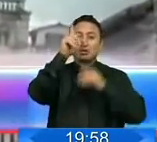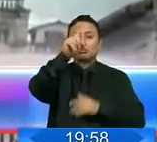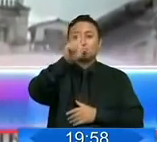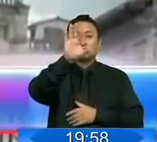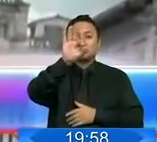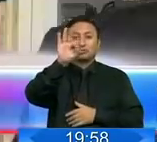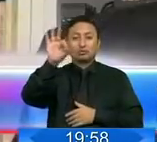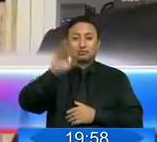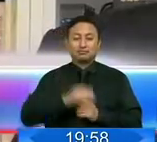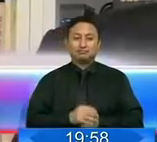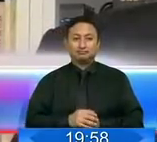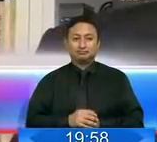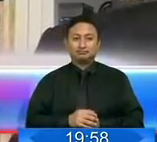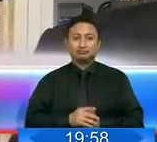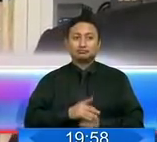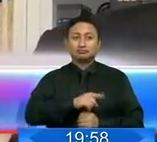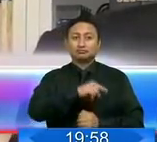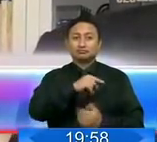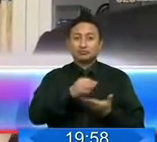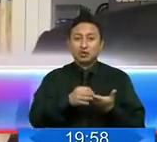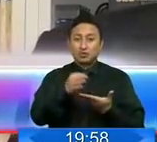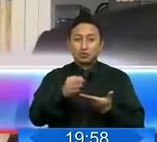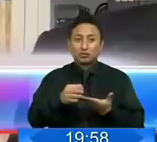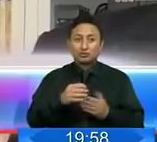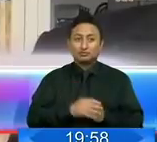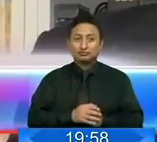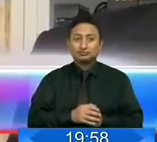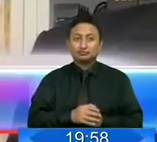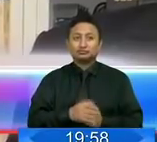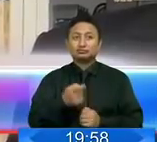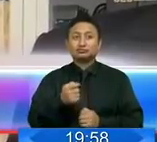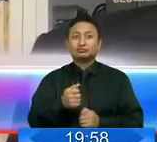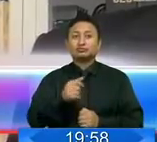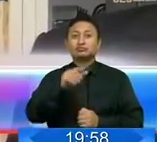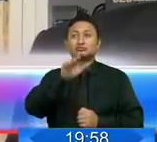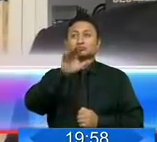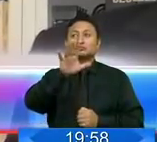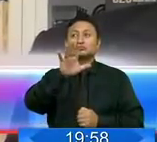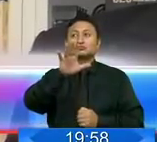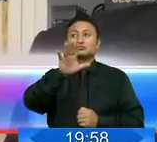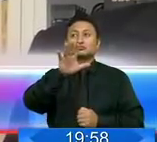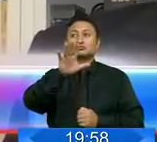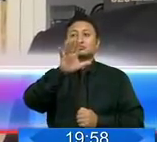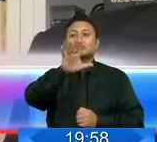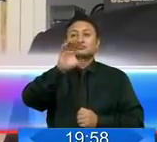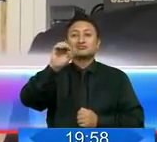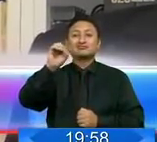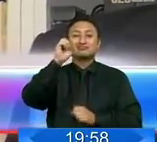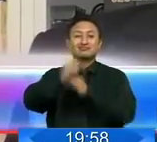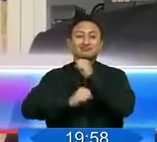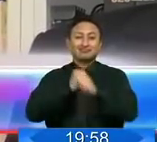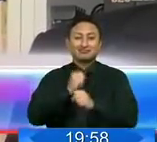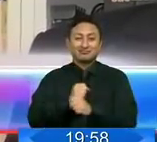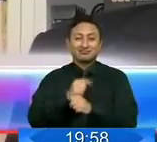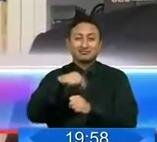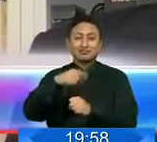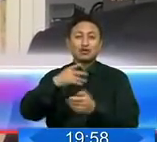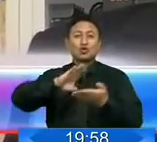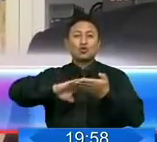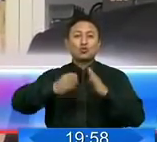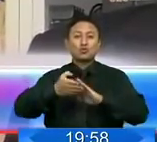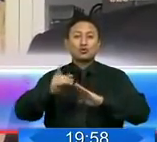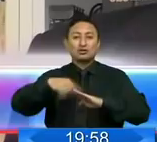1 de diciembre de 1999. Y en este pueblo, a lo largo de casi 5 centurias, se ha desarrollado una comunidad con una